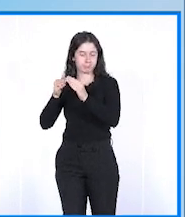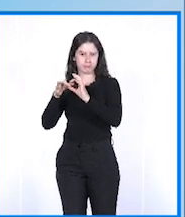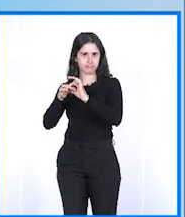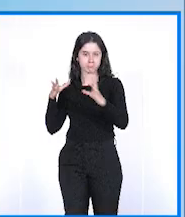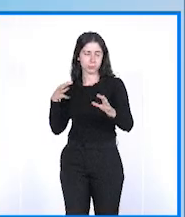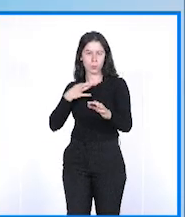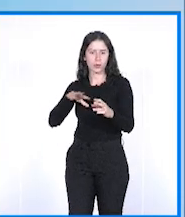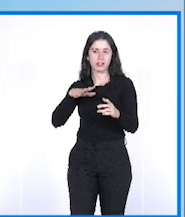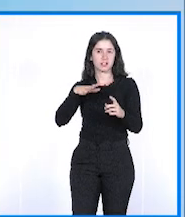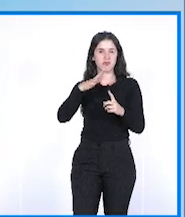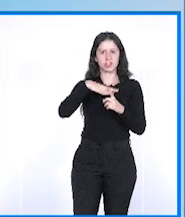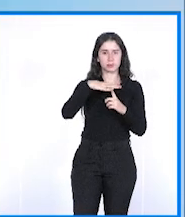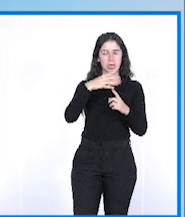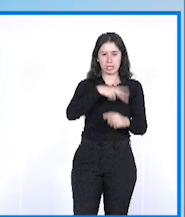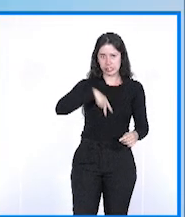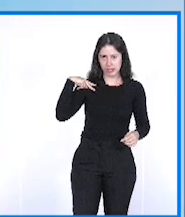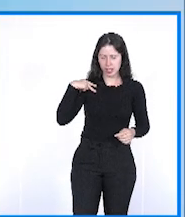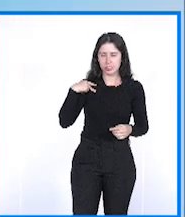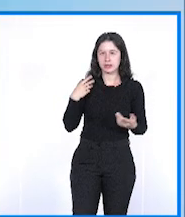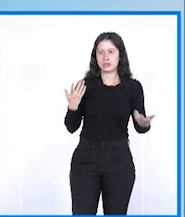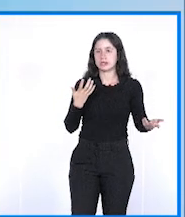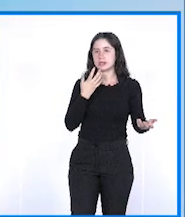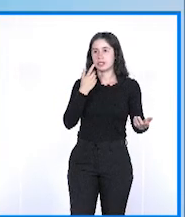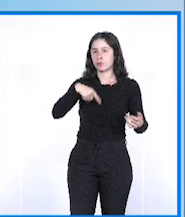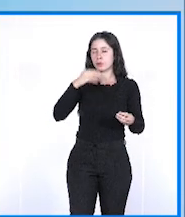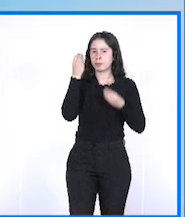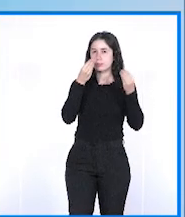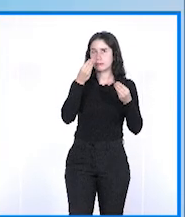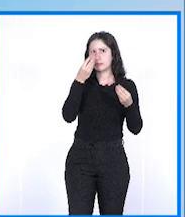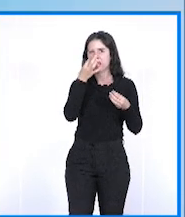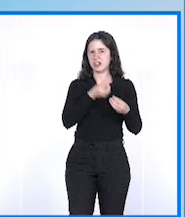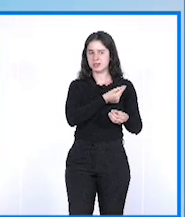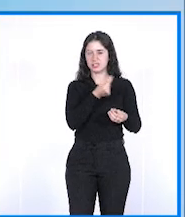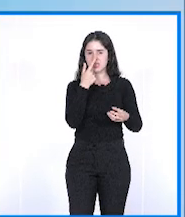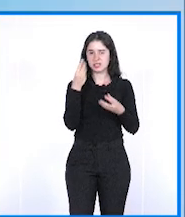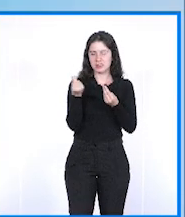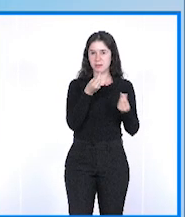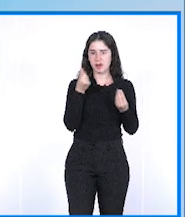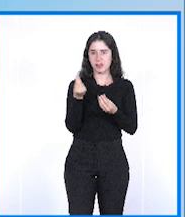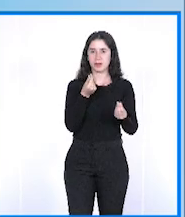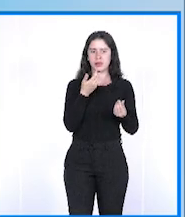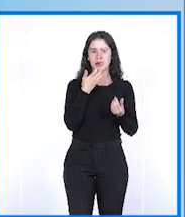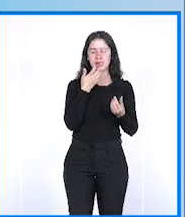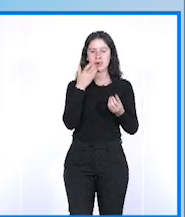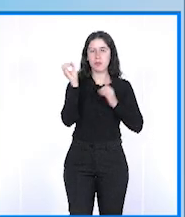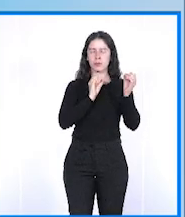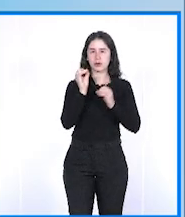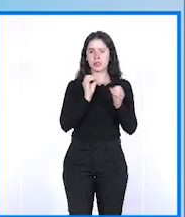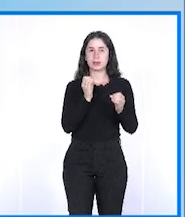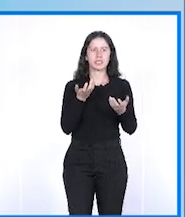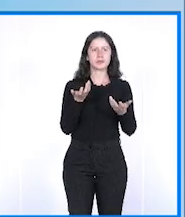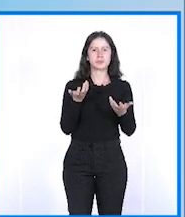mejor son facturas generales y con lo cual teníamos que hacer una estimación o la la entidad tenía que hacer una estimación de Qué porcentaje imputaba a